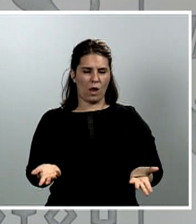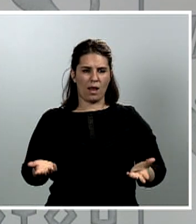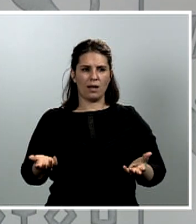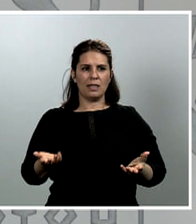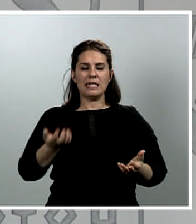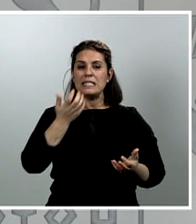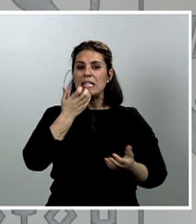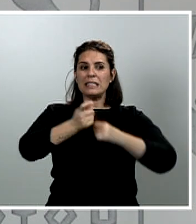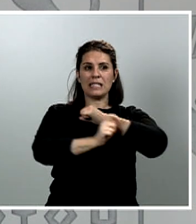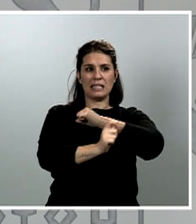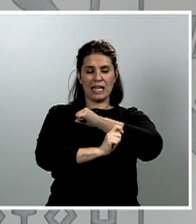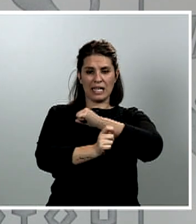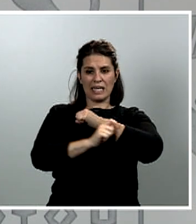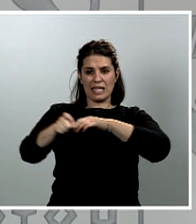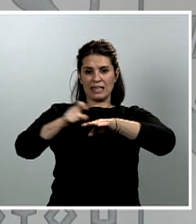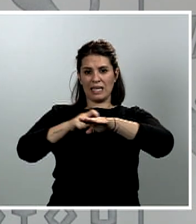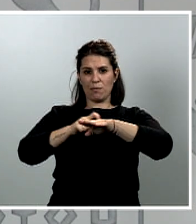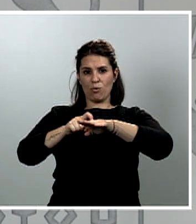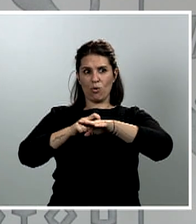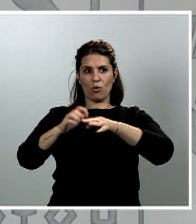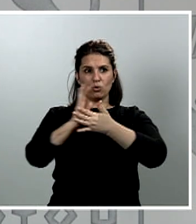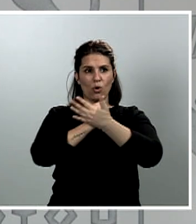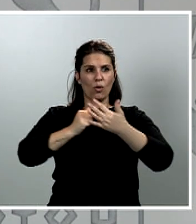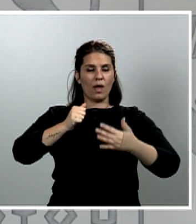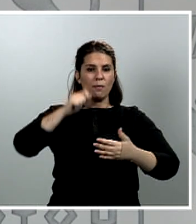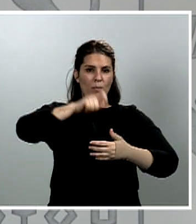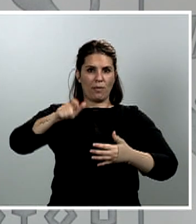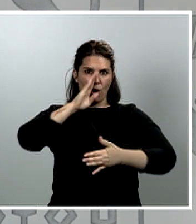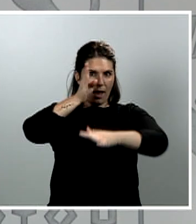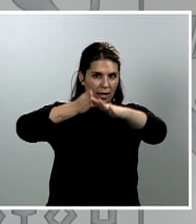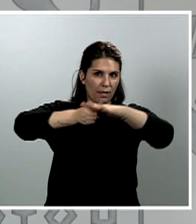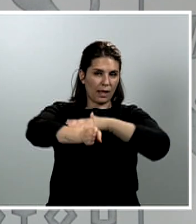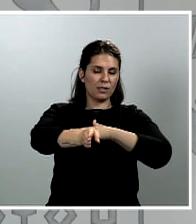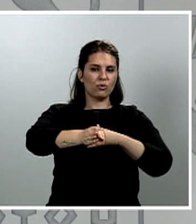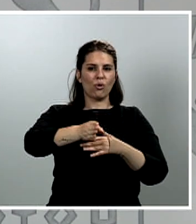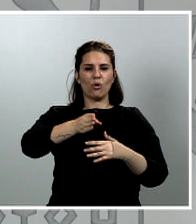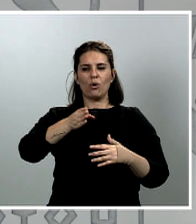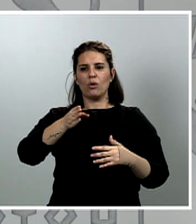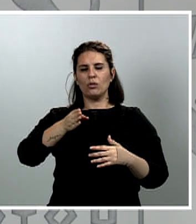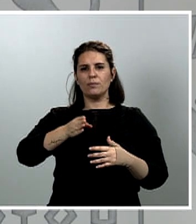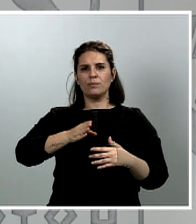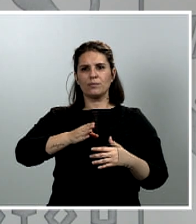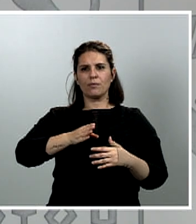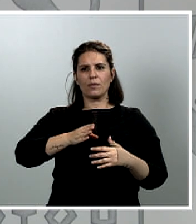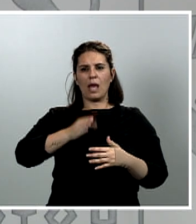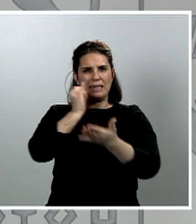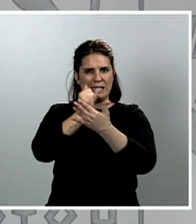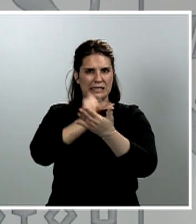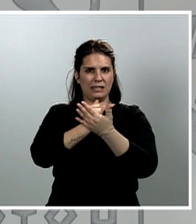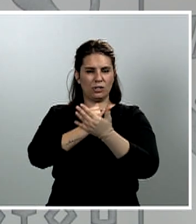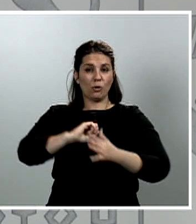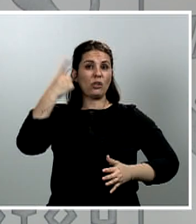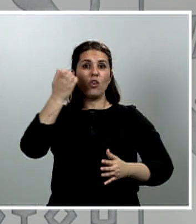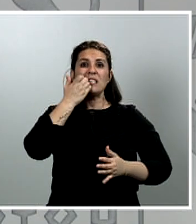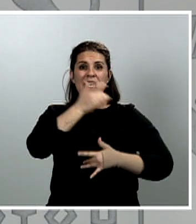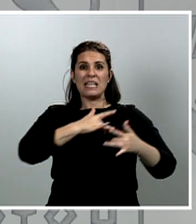la población tenga acceso, sobre todo si son personas asintomáticas, no se pueden valorar a la ligera.